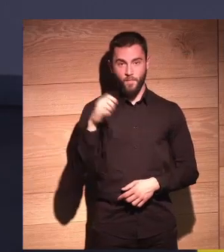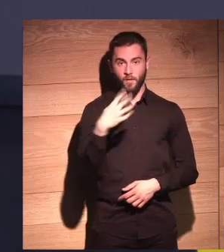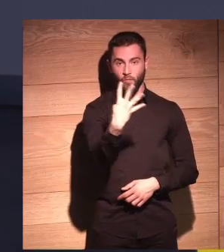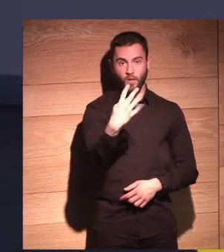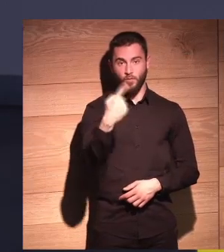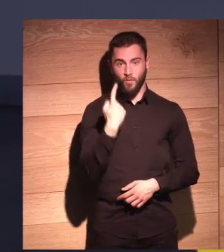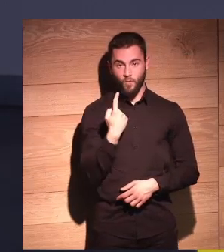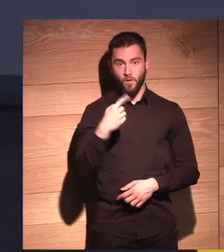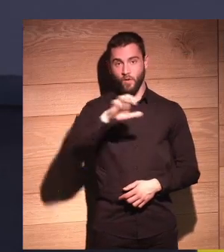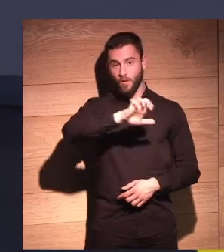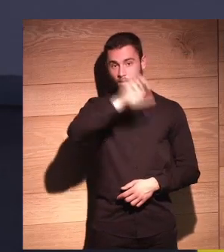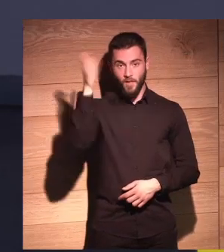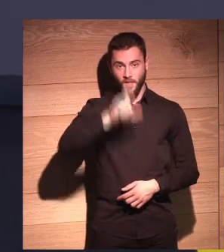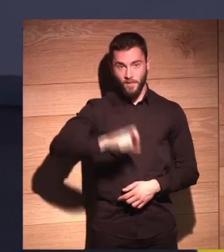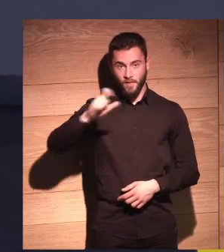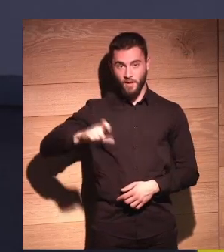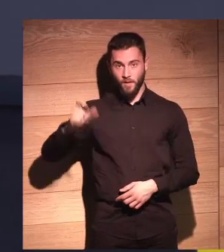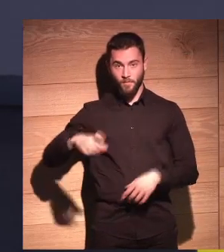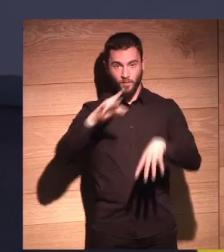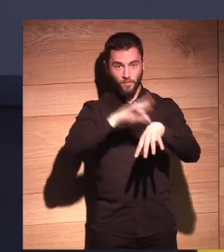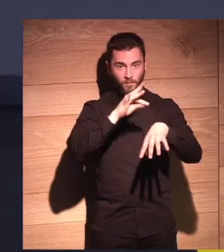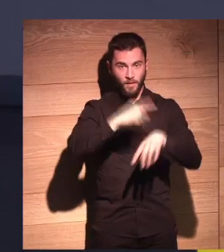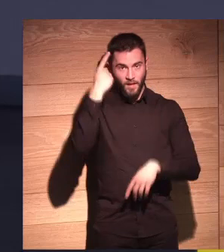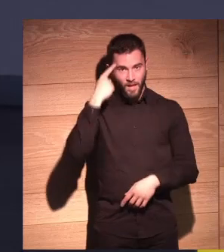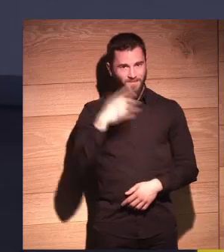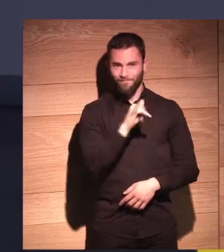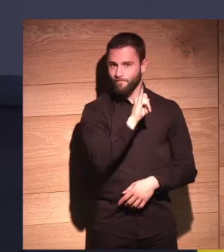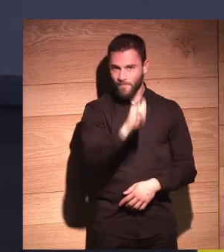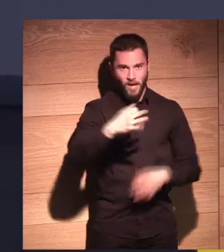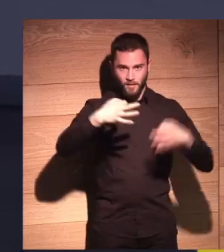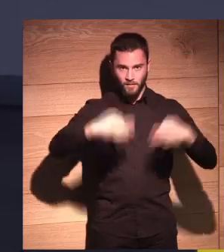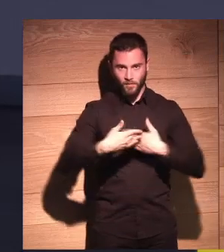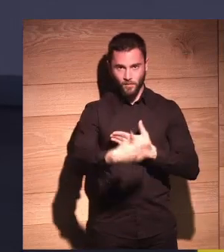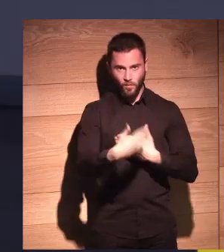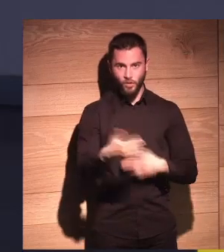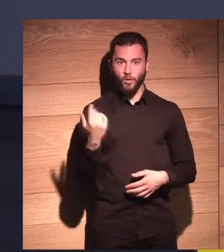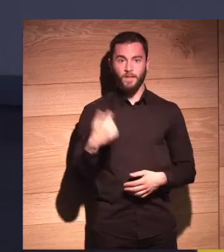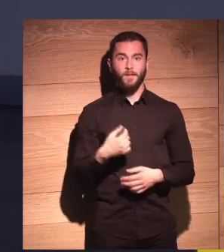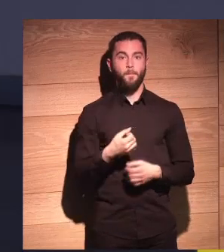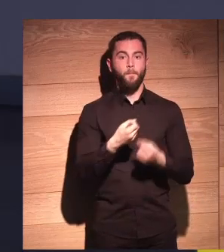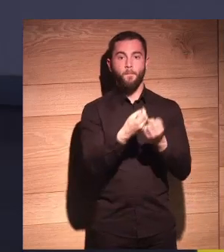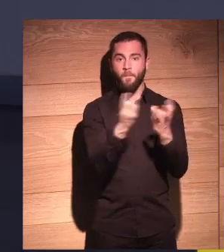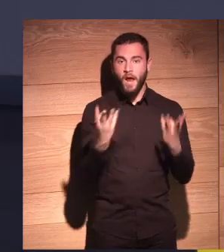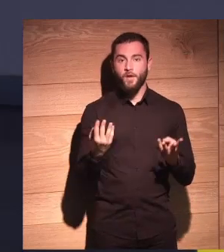4 europeos va a tener algún tipo de enfermedad neurológica. Esto cuesta varios miles de millones anuales en